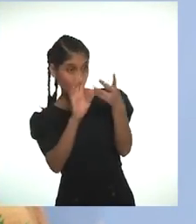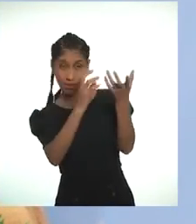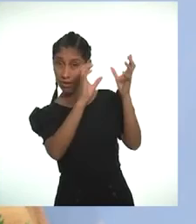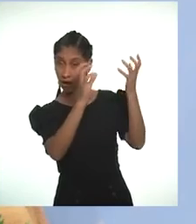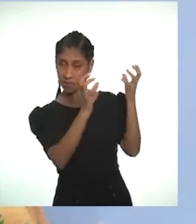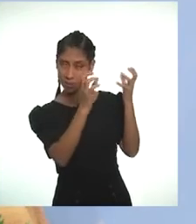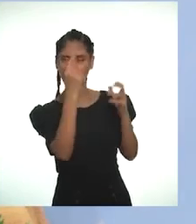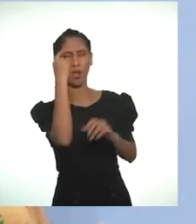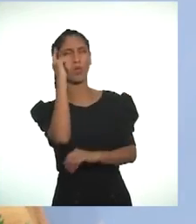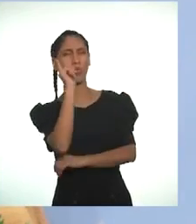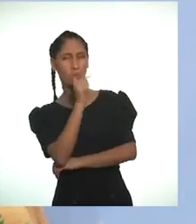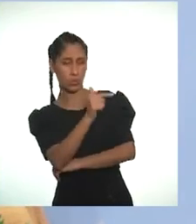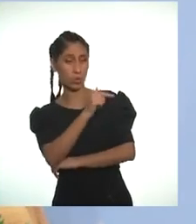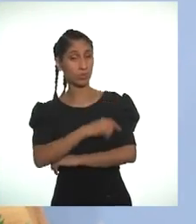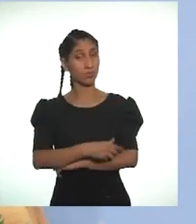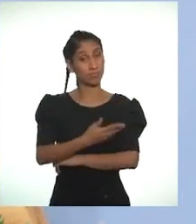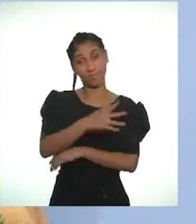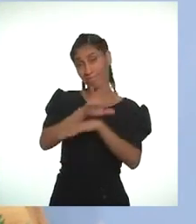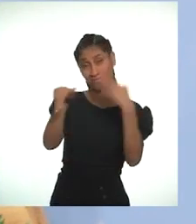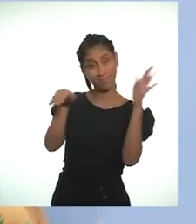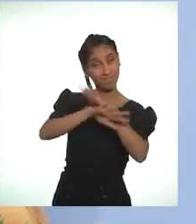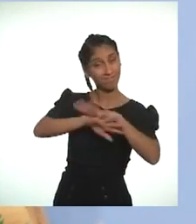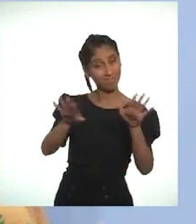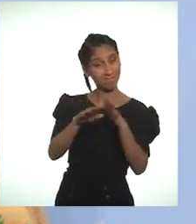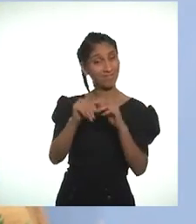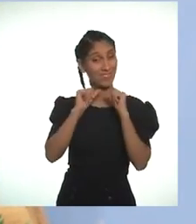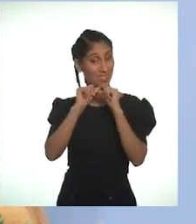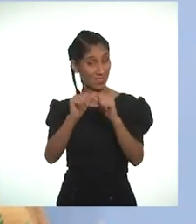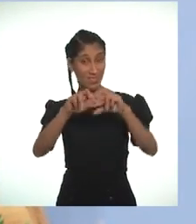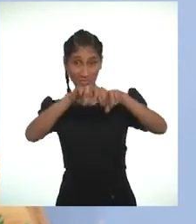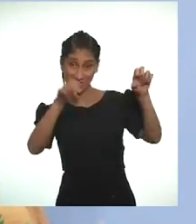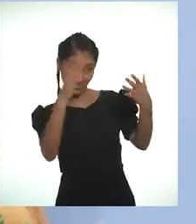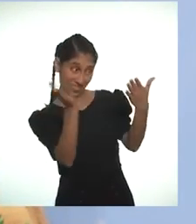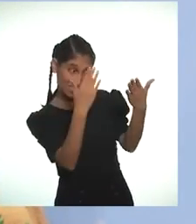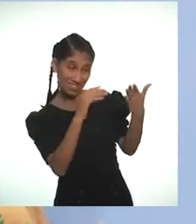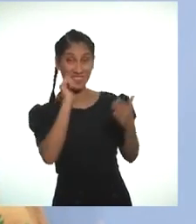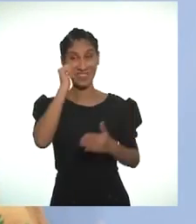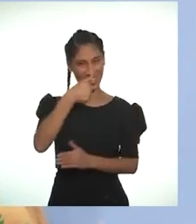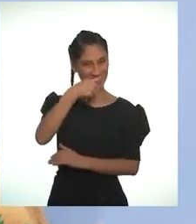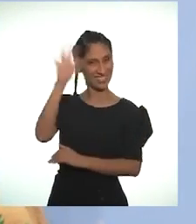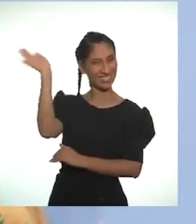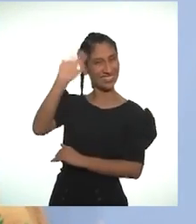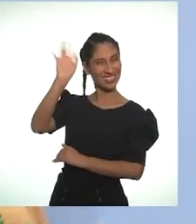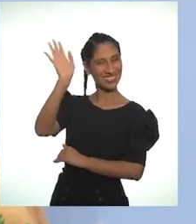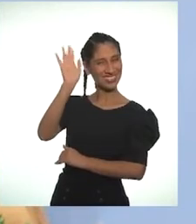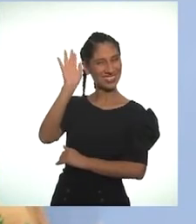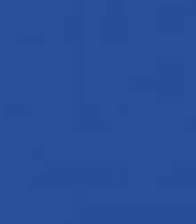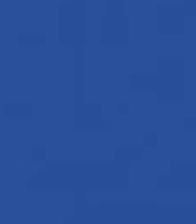significativos en nuestro país. Eso es todo por hoy. Continuamos investigando más mañana.